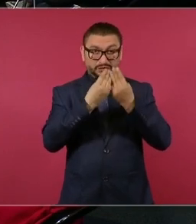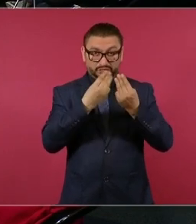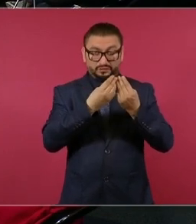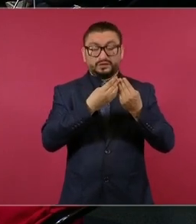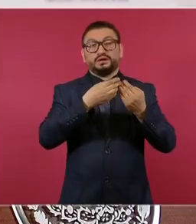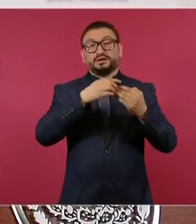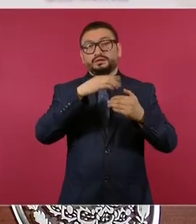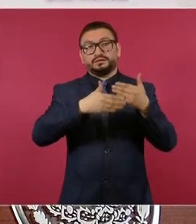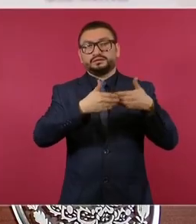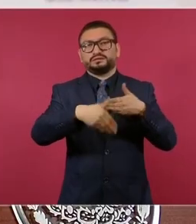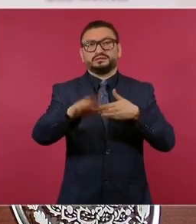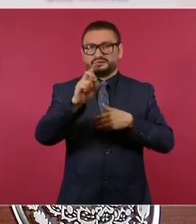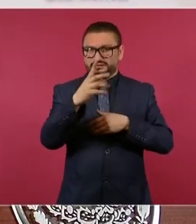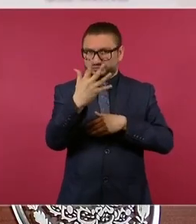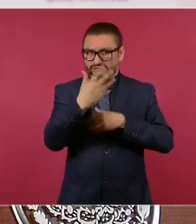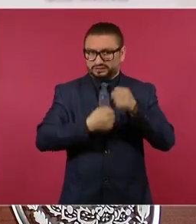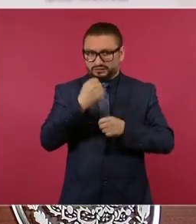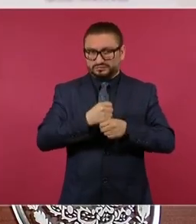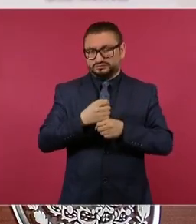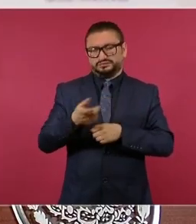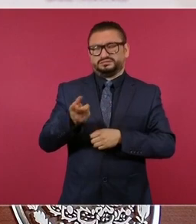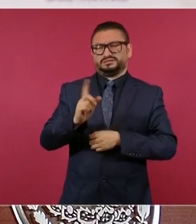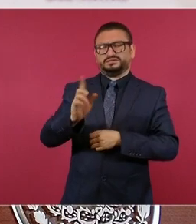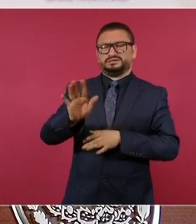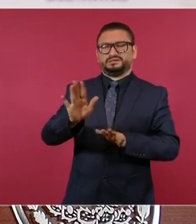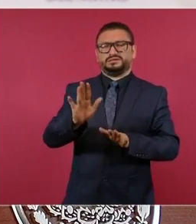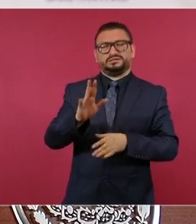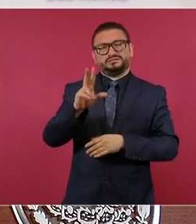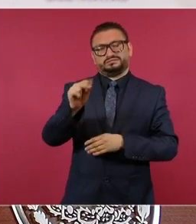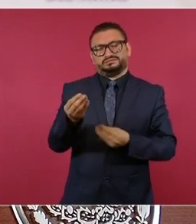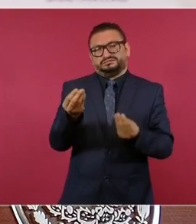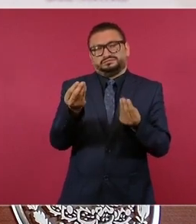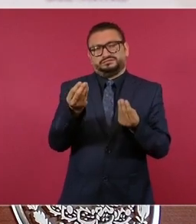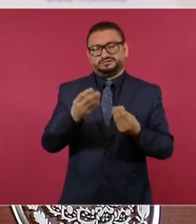No, es mucho.